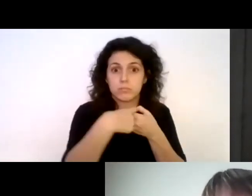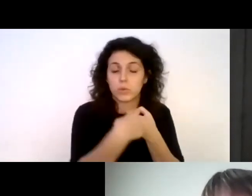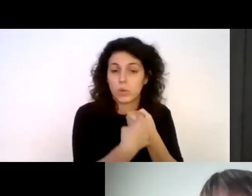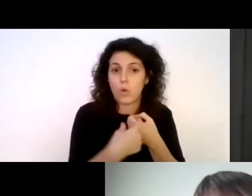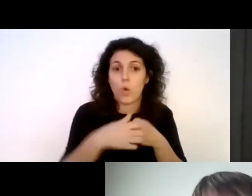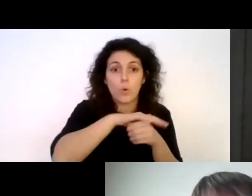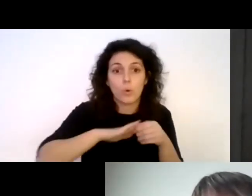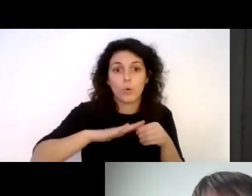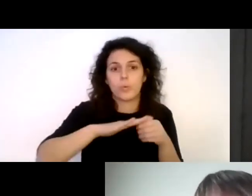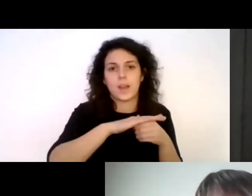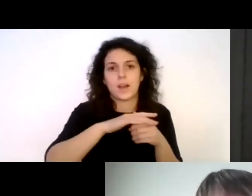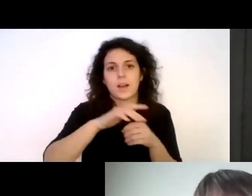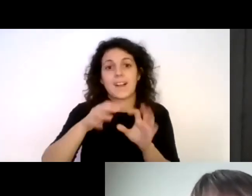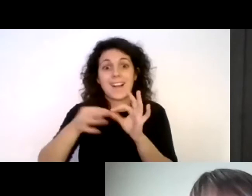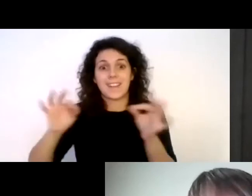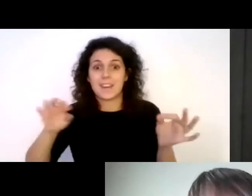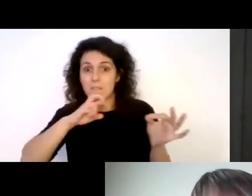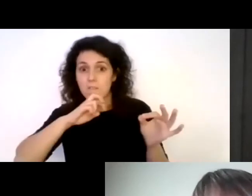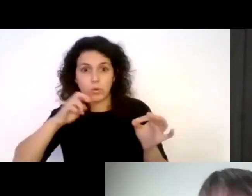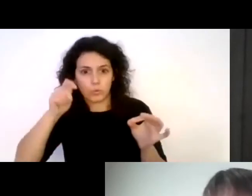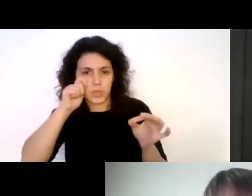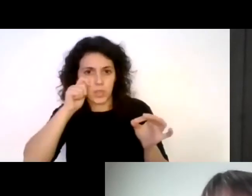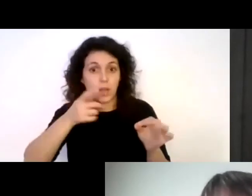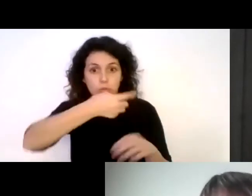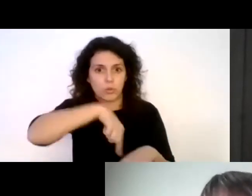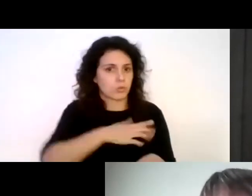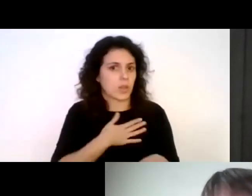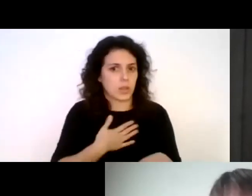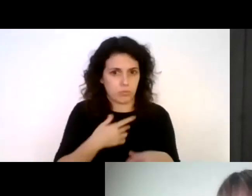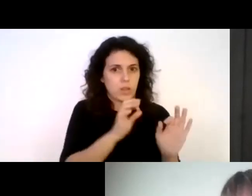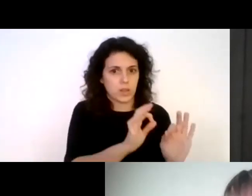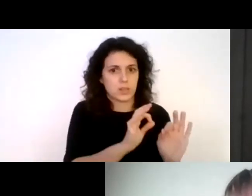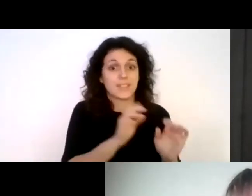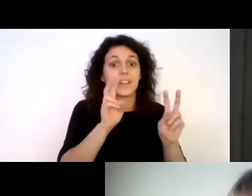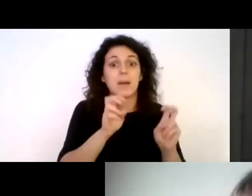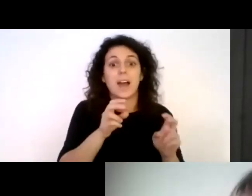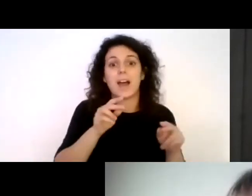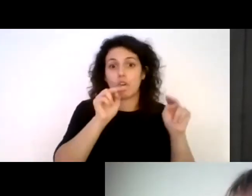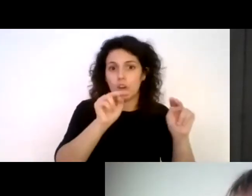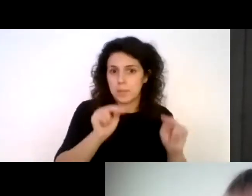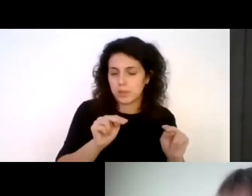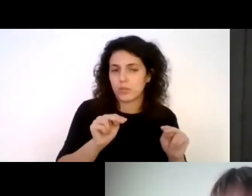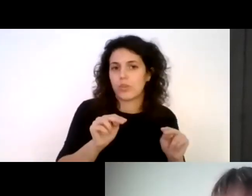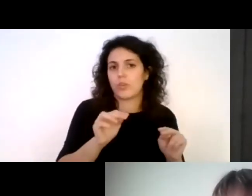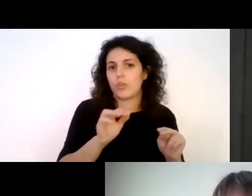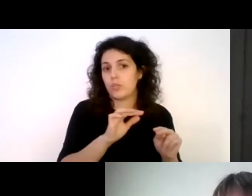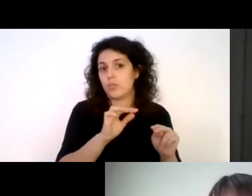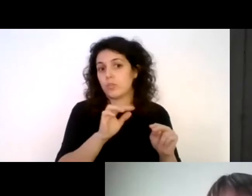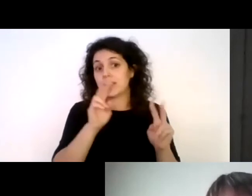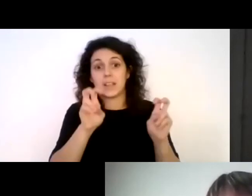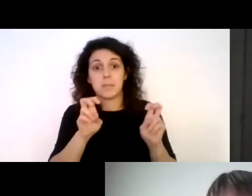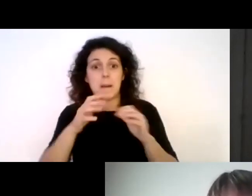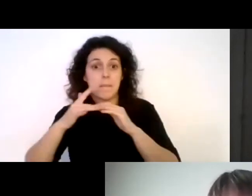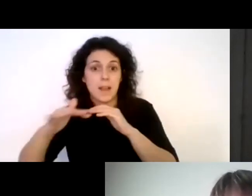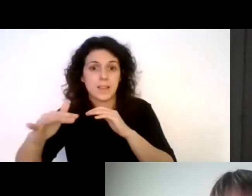del turista, que es lo que el objetivo creo que tenemos todos, ¿no? Que no solo sea el alojamiento o solo sea la playa, sino que sea